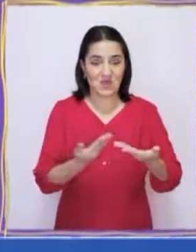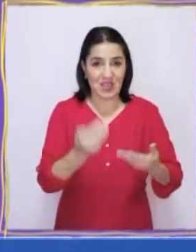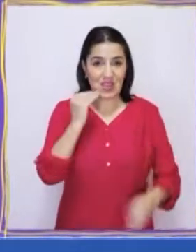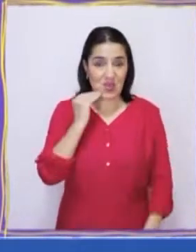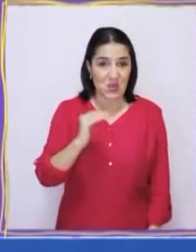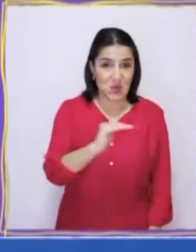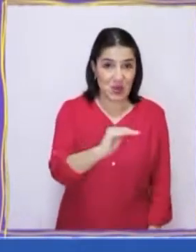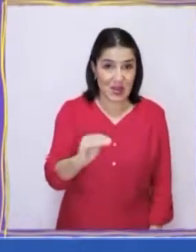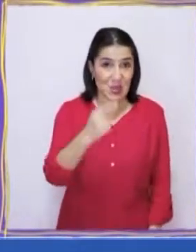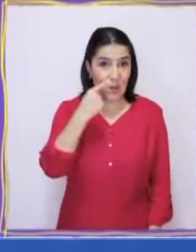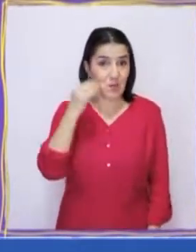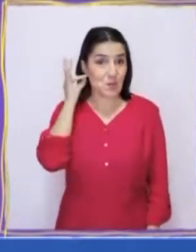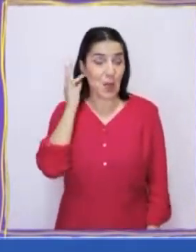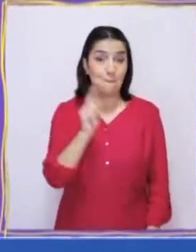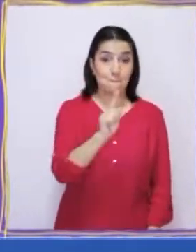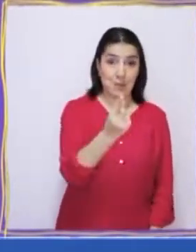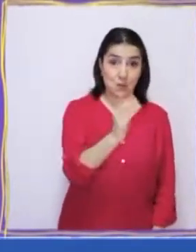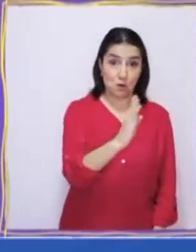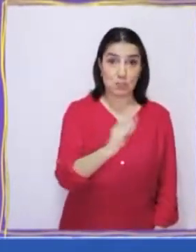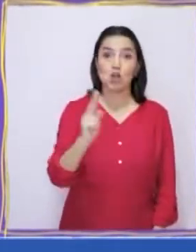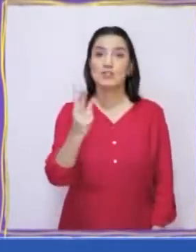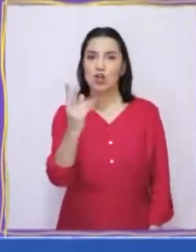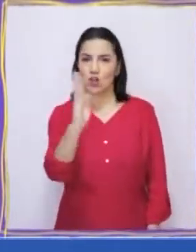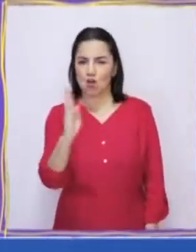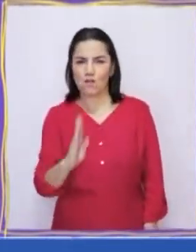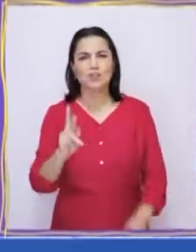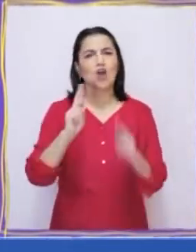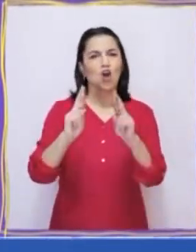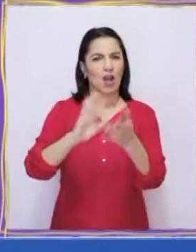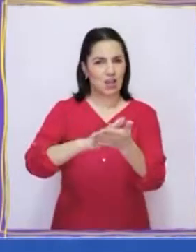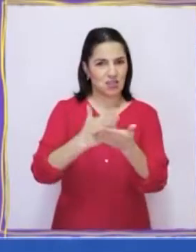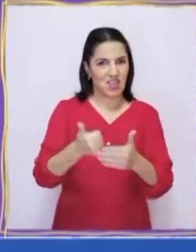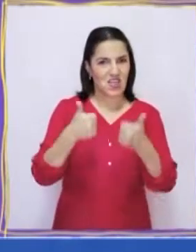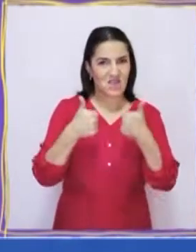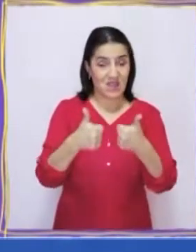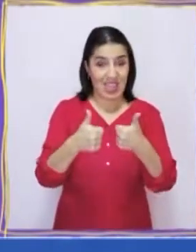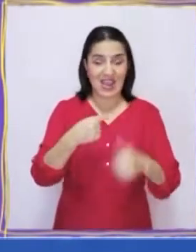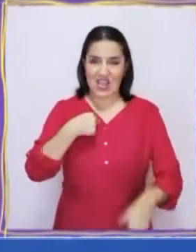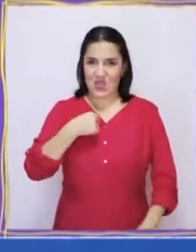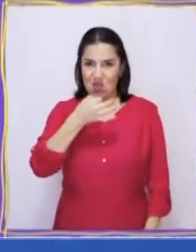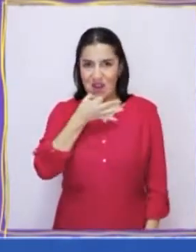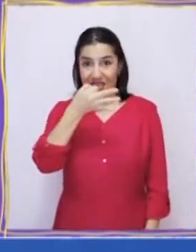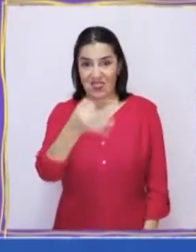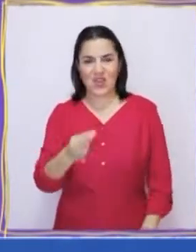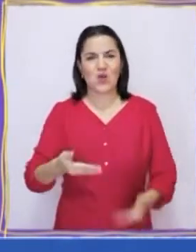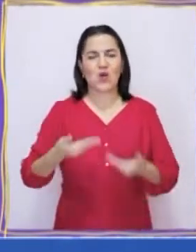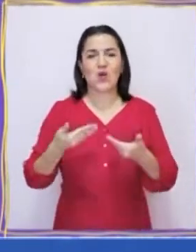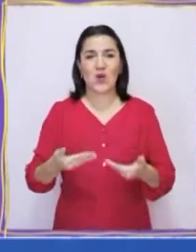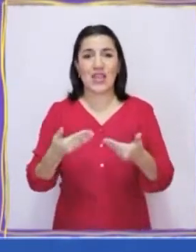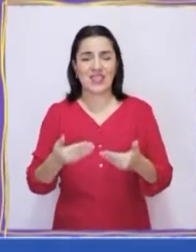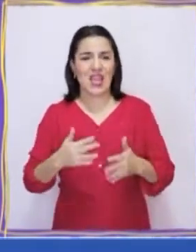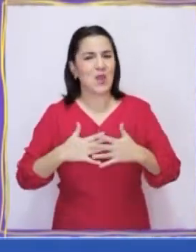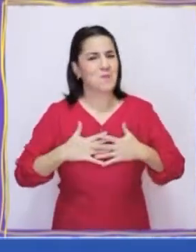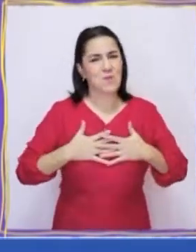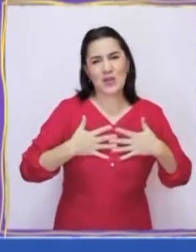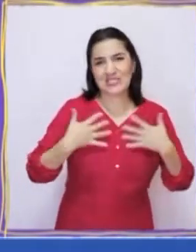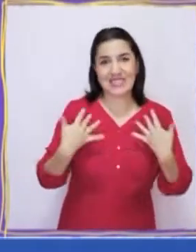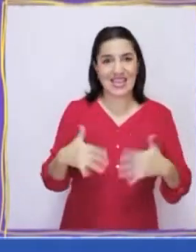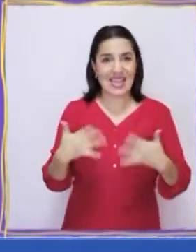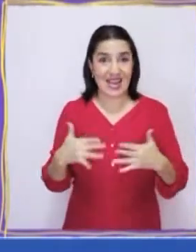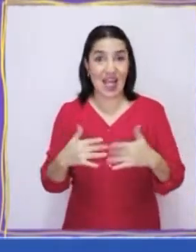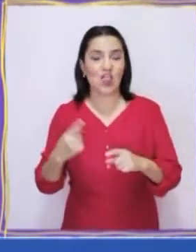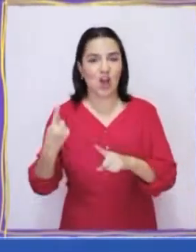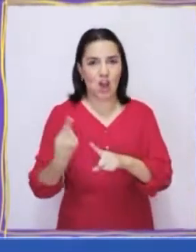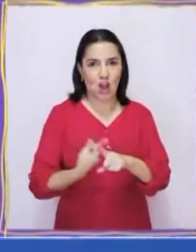Bienvenidos niños y niñas de primero y segundo básico. Espero que estén todos muy bien. Les cuento que yo hoy día estoy muy